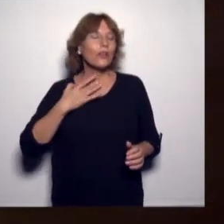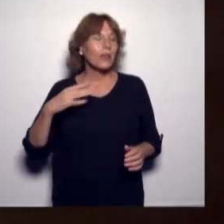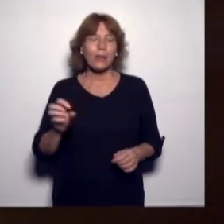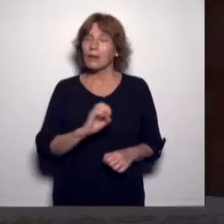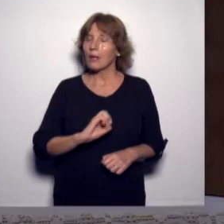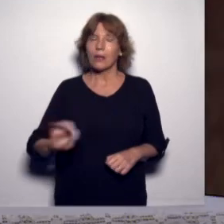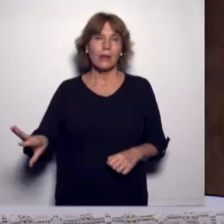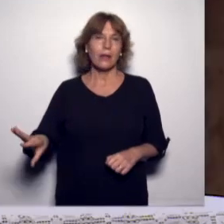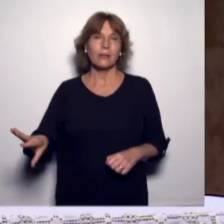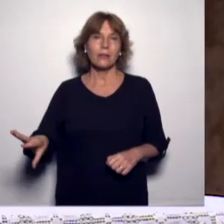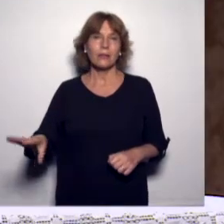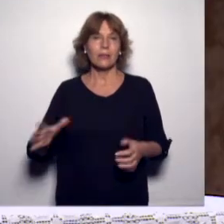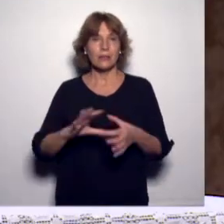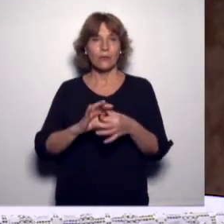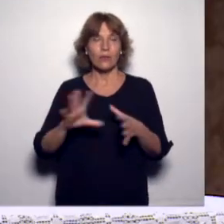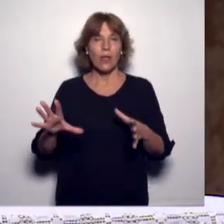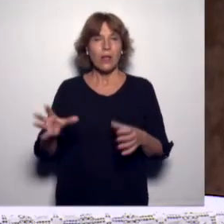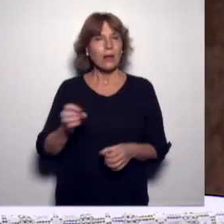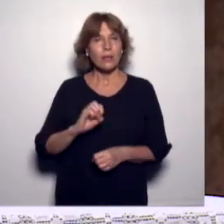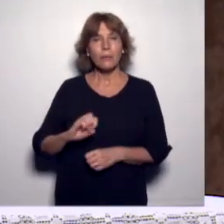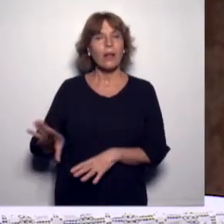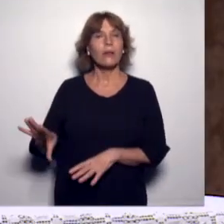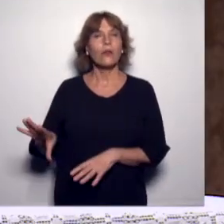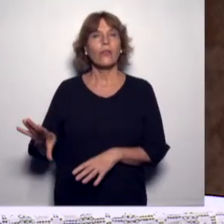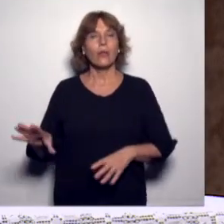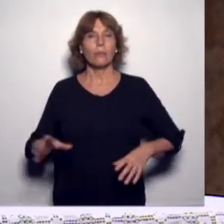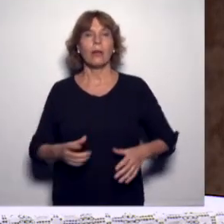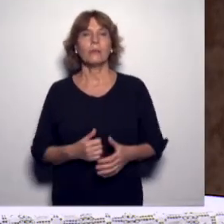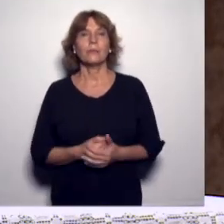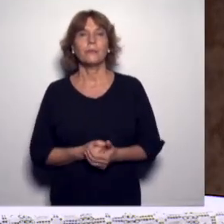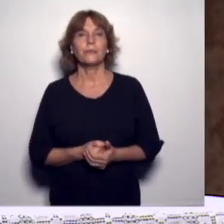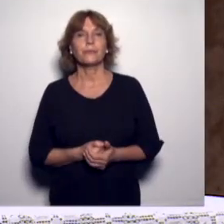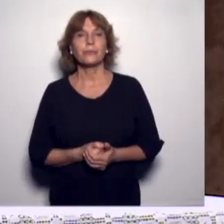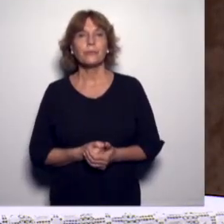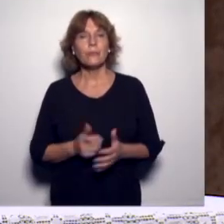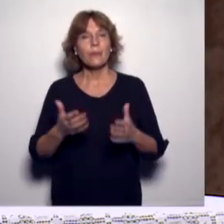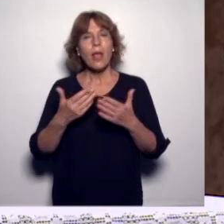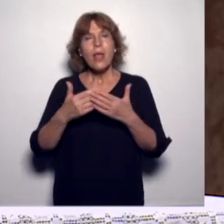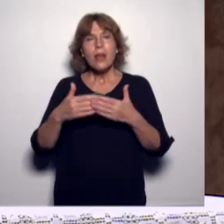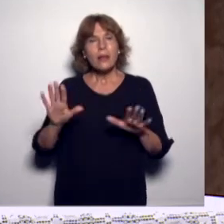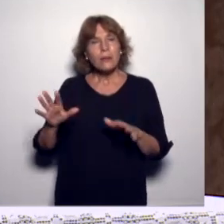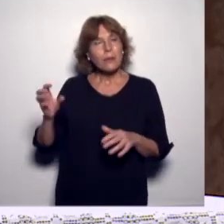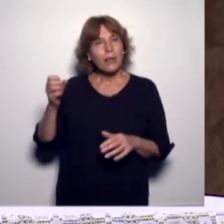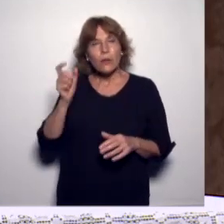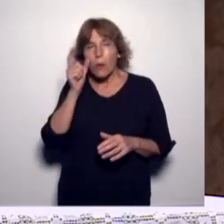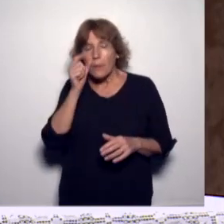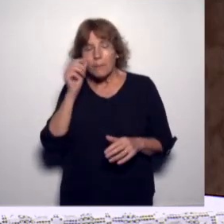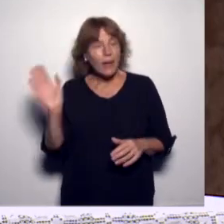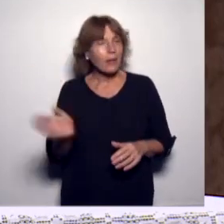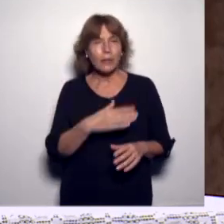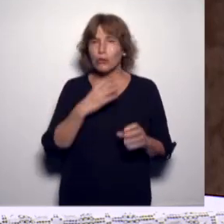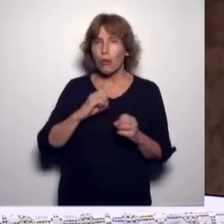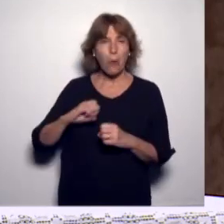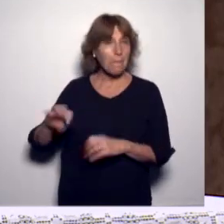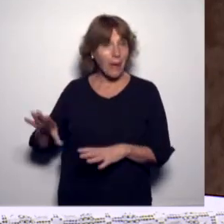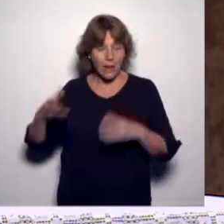ofenden. No nos dejes caer en la tentación y líbranos del mal. Líbranos, Padre, de todos los males,